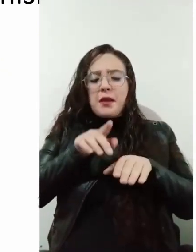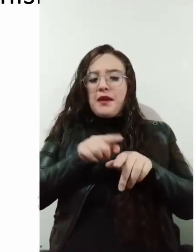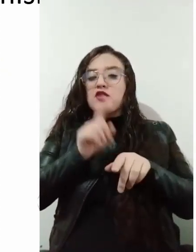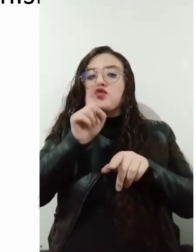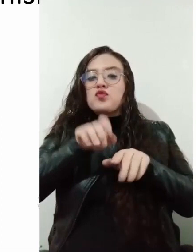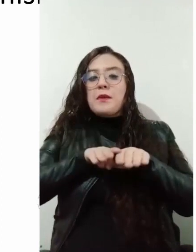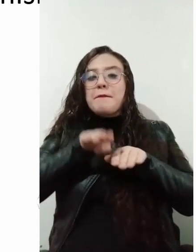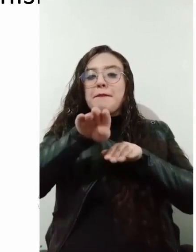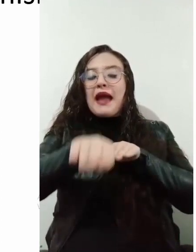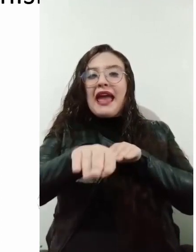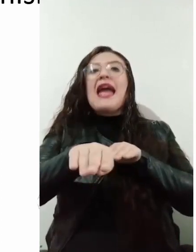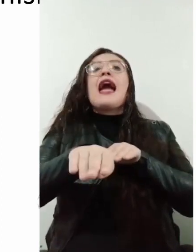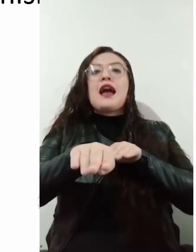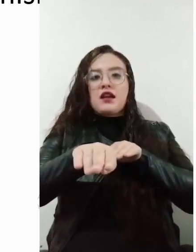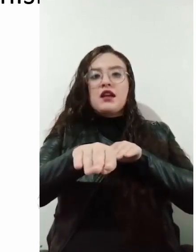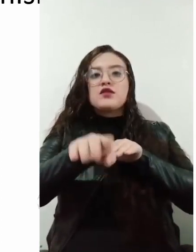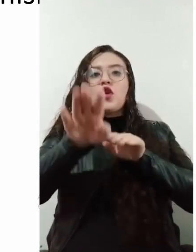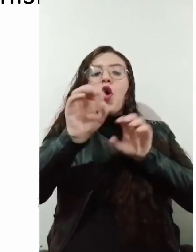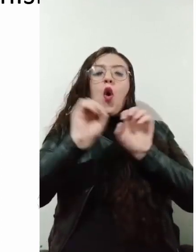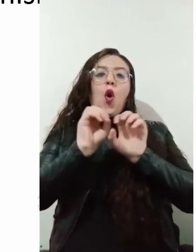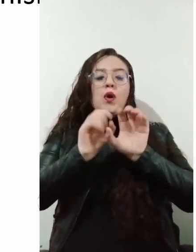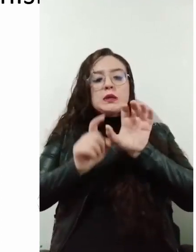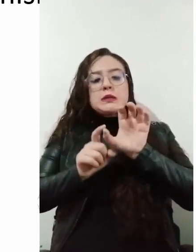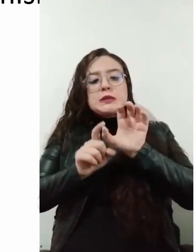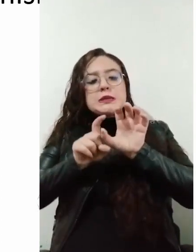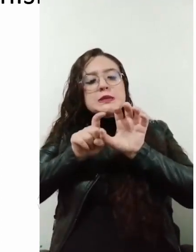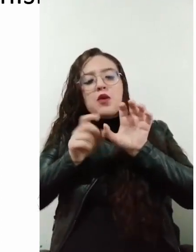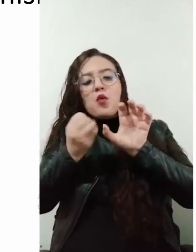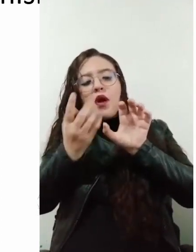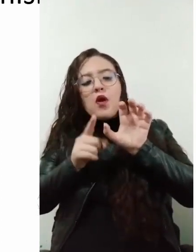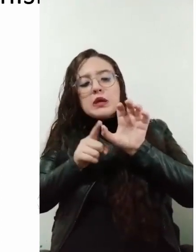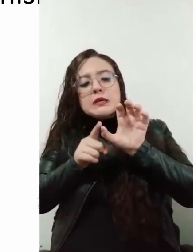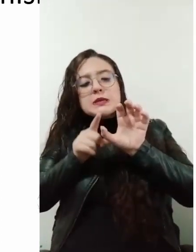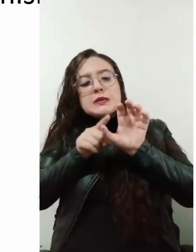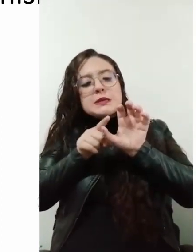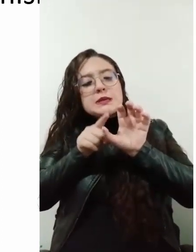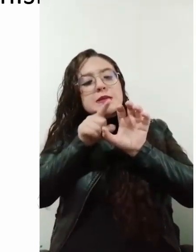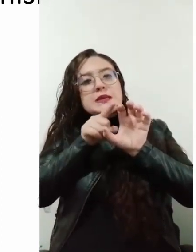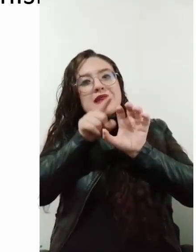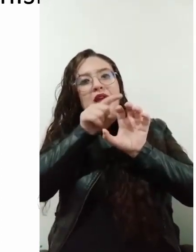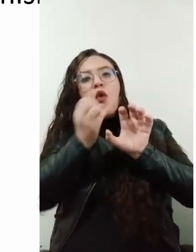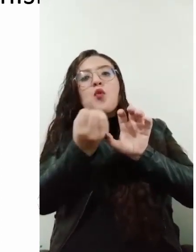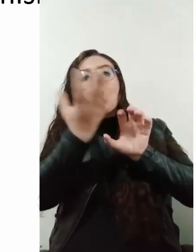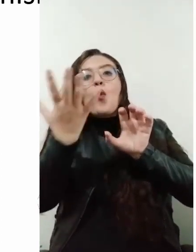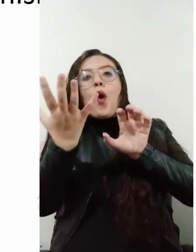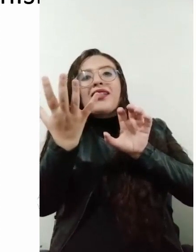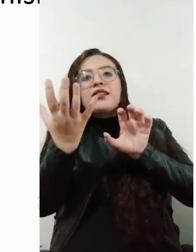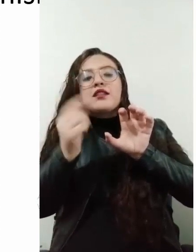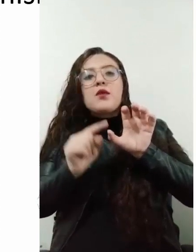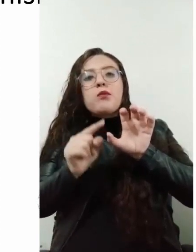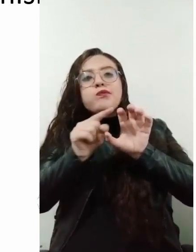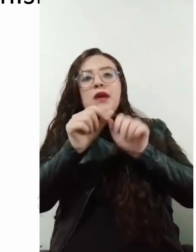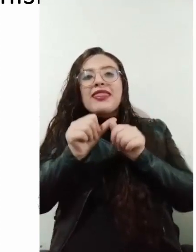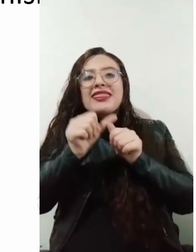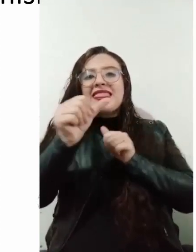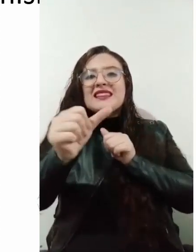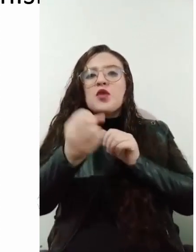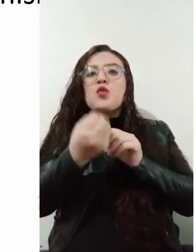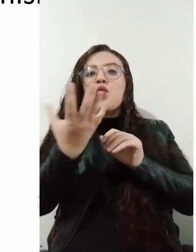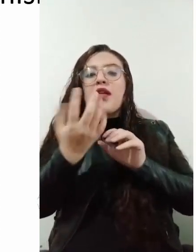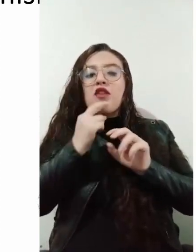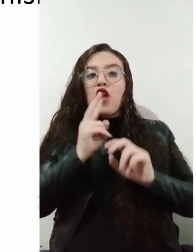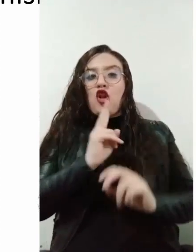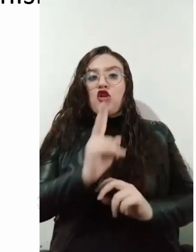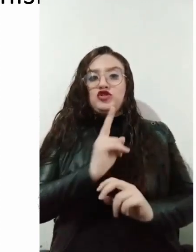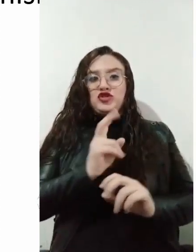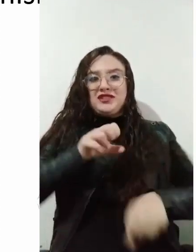es decir, el paso se refiere a la distancia que hay entre diente y diente. Es una distancia que debe corresponder para los